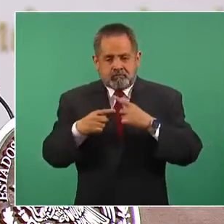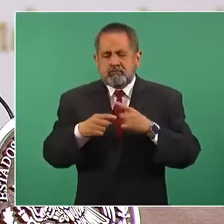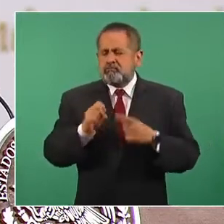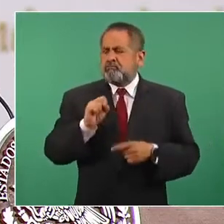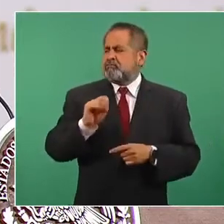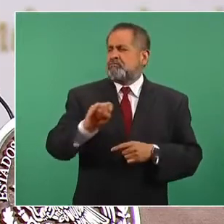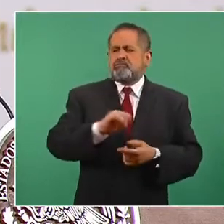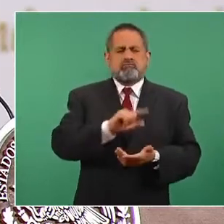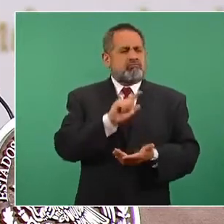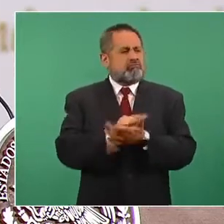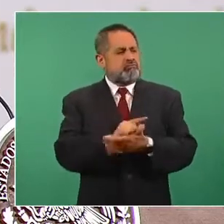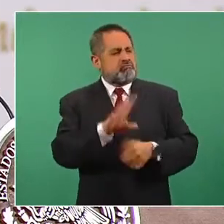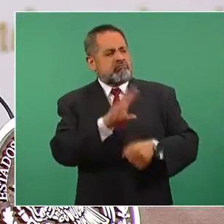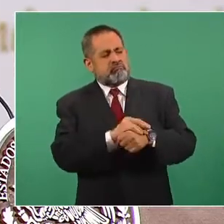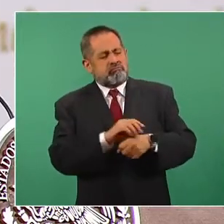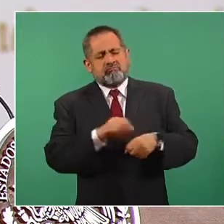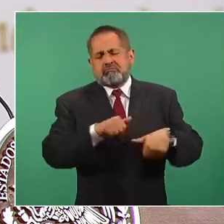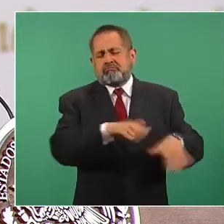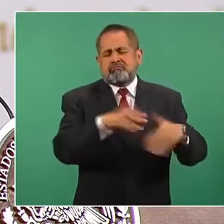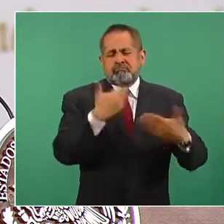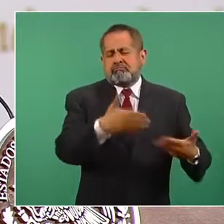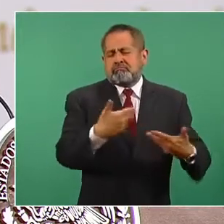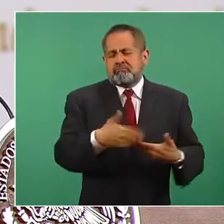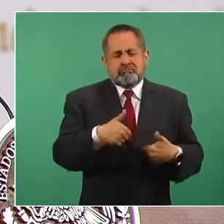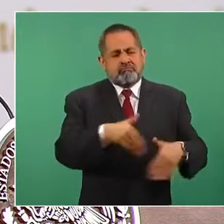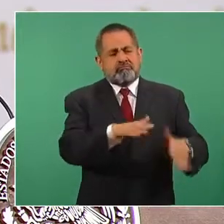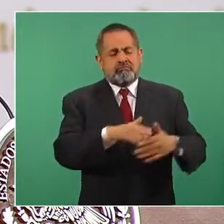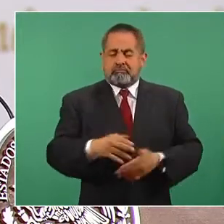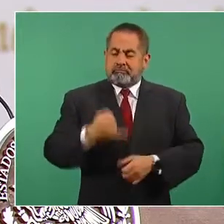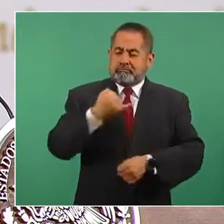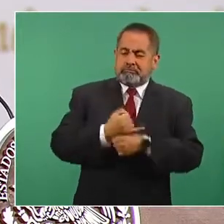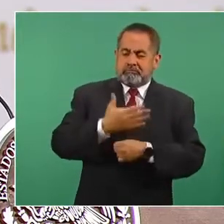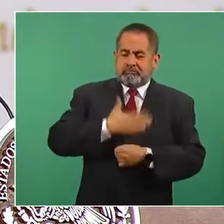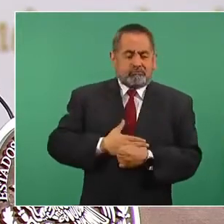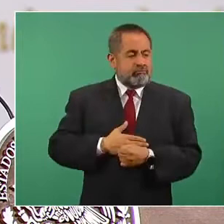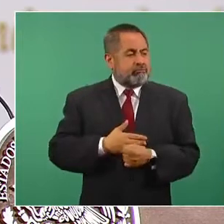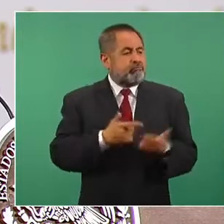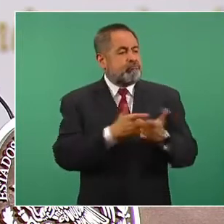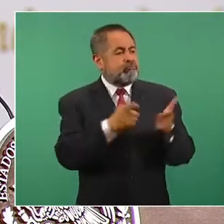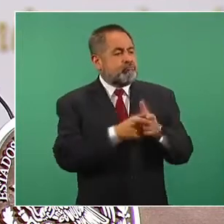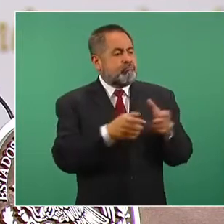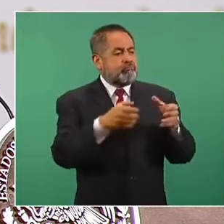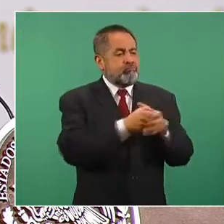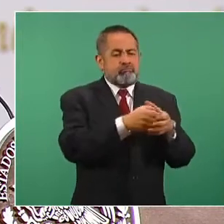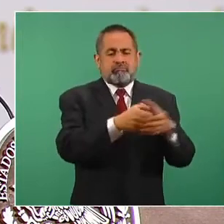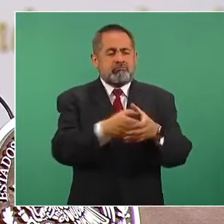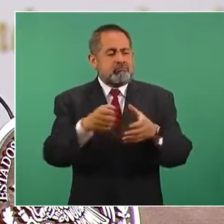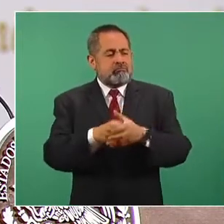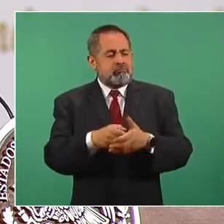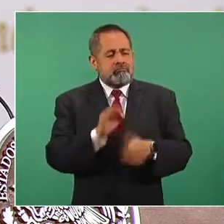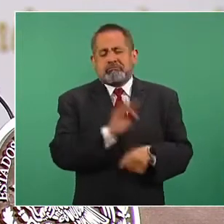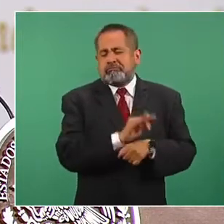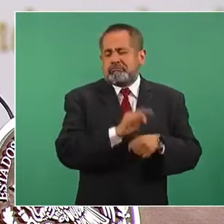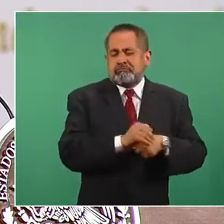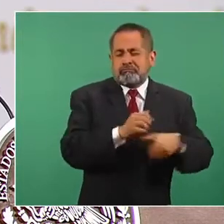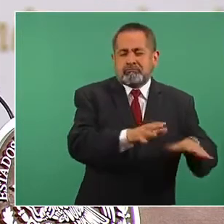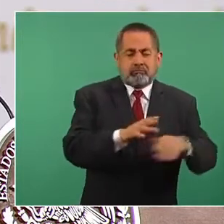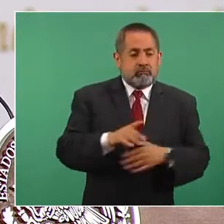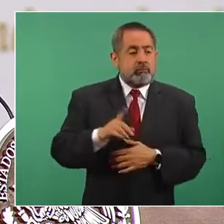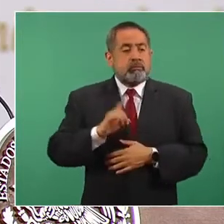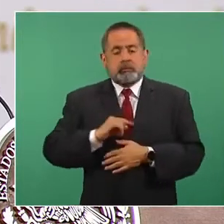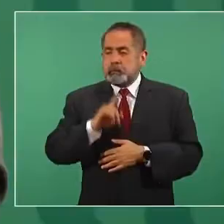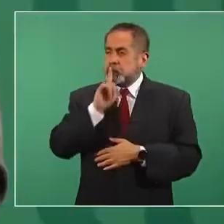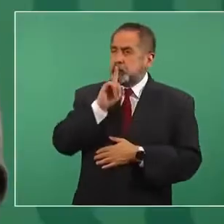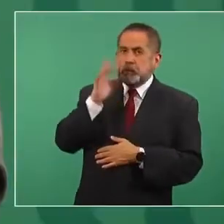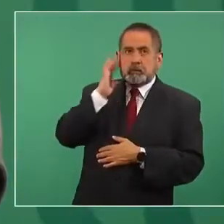legalizó injusticias de grupos minoritarios o guardó silencio